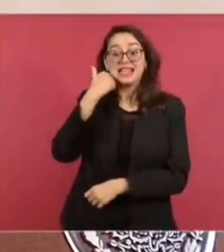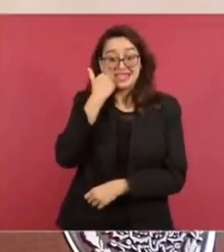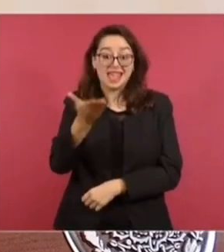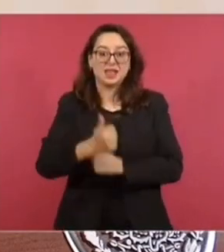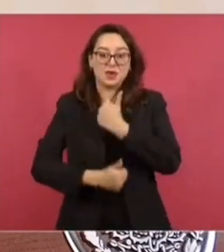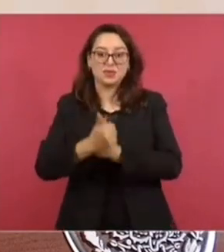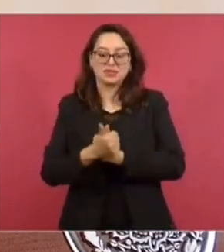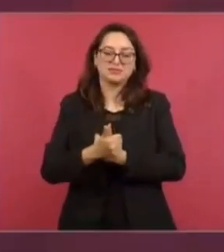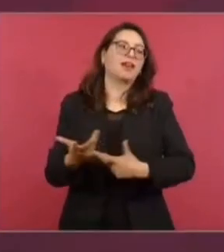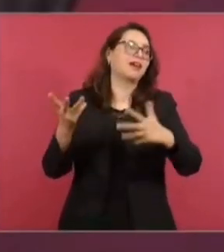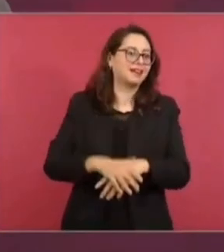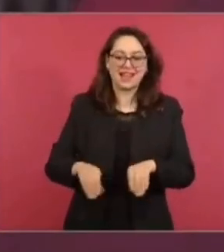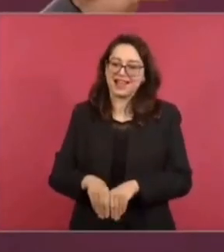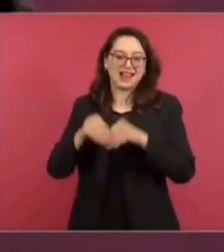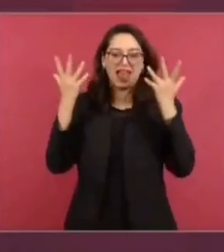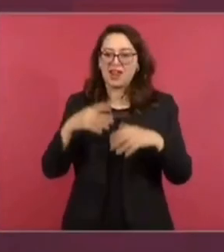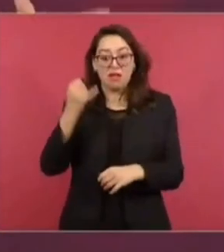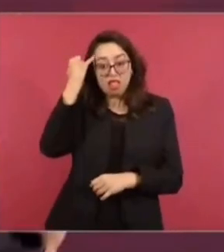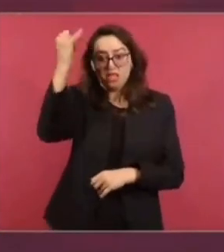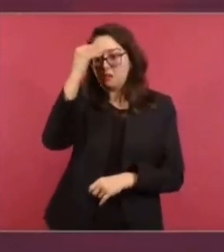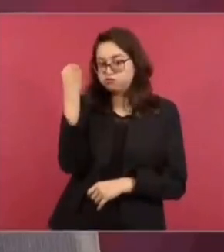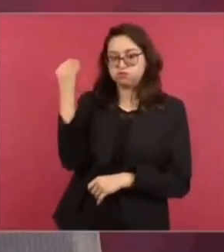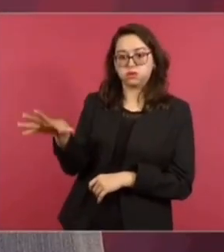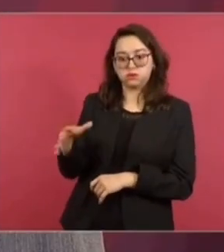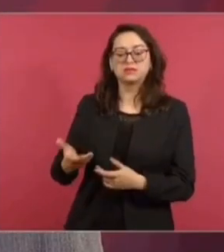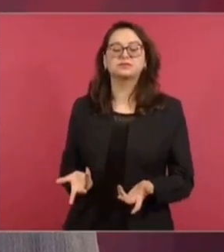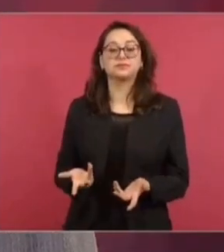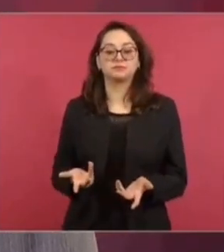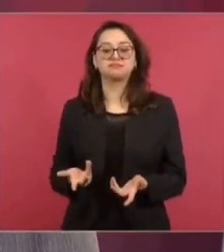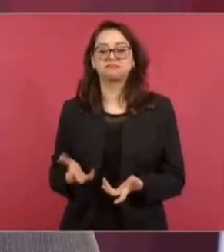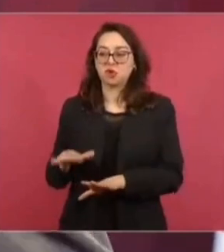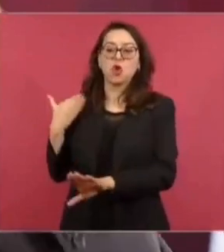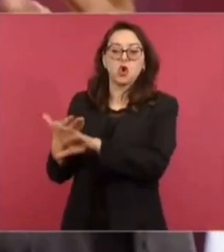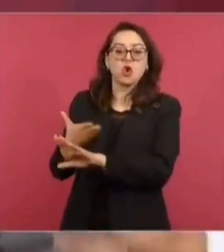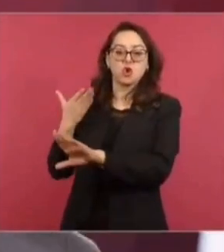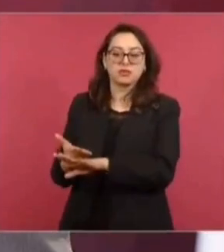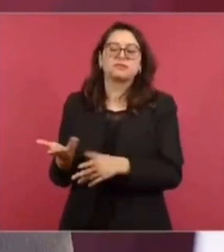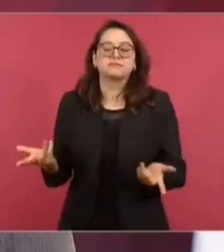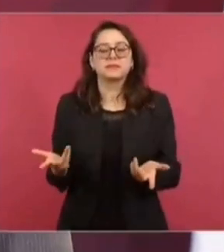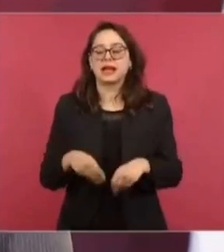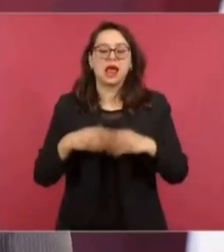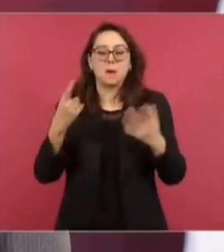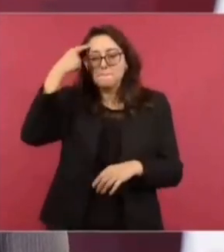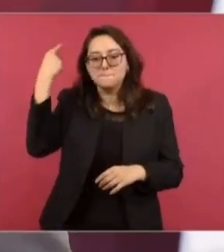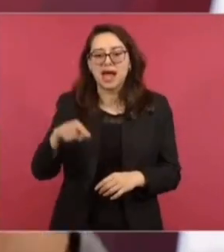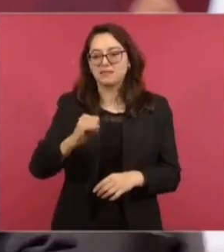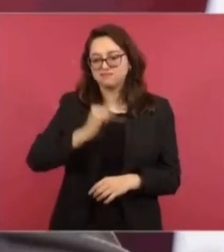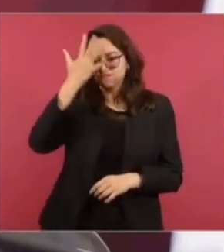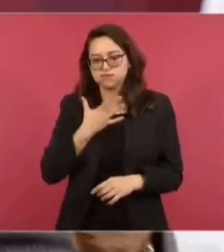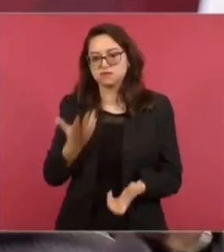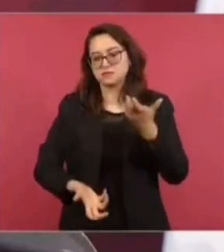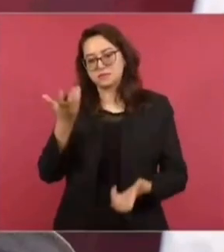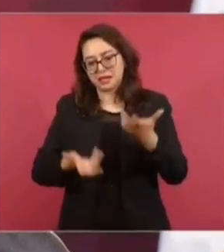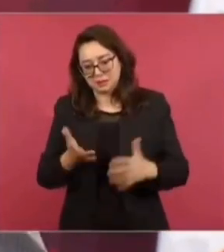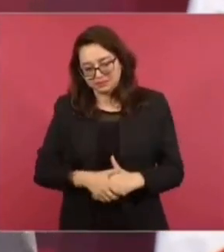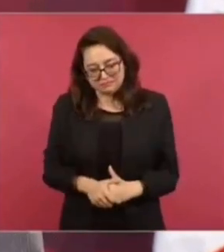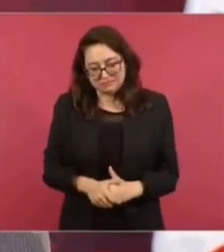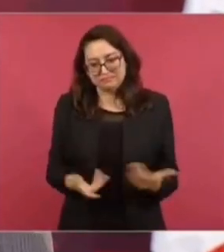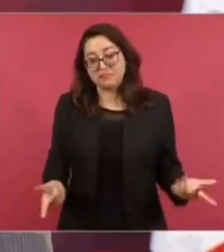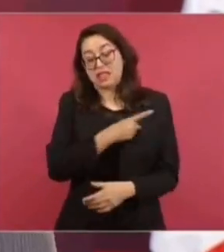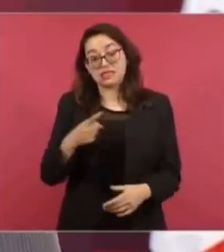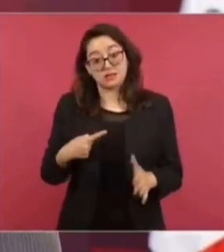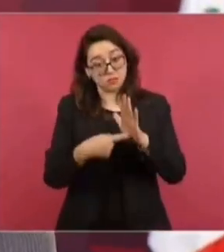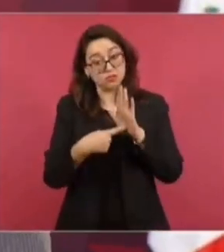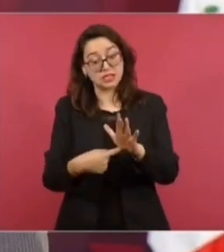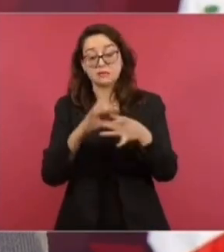electoral, pues ya todo es noticia con esos propósitos, ¿no? Y hay que aclarar las cosas como